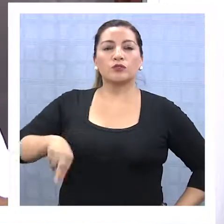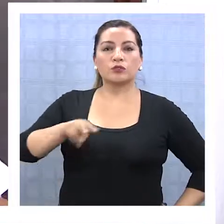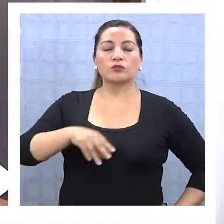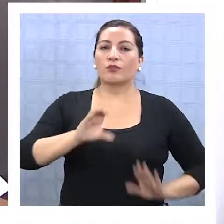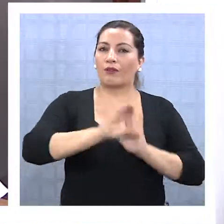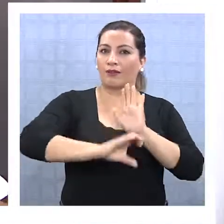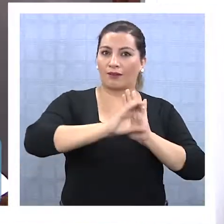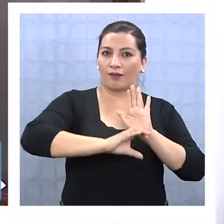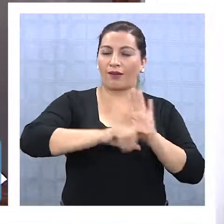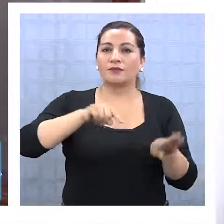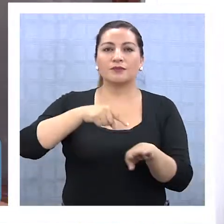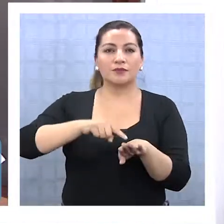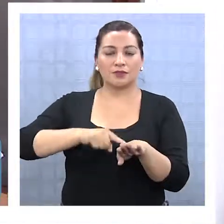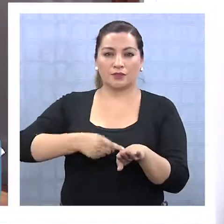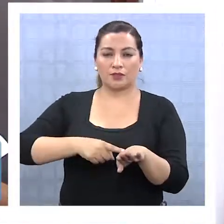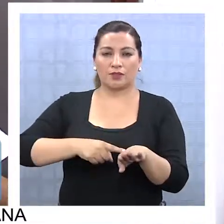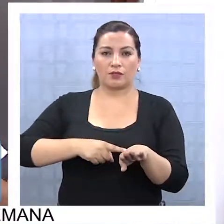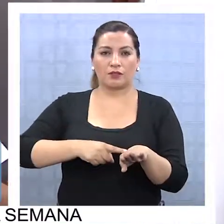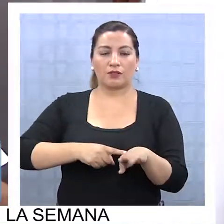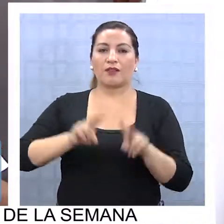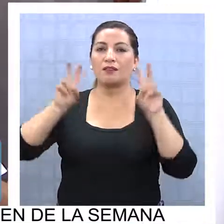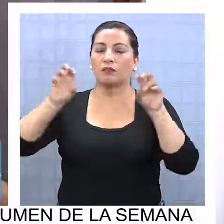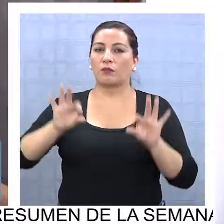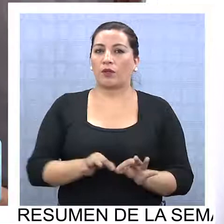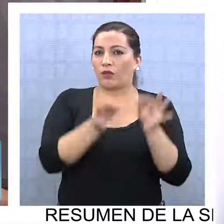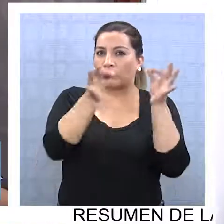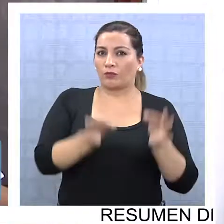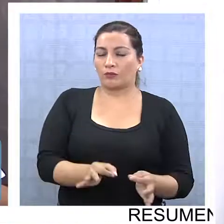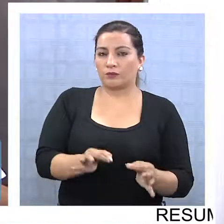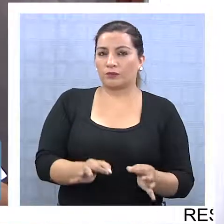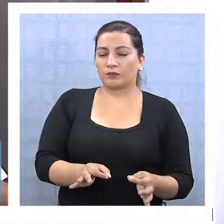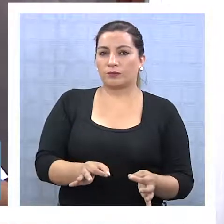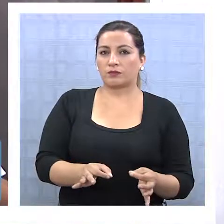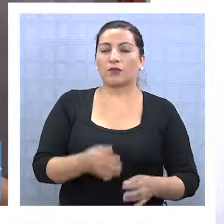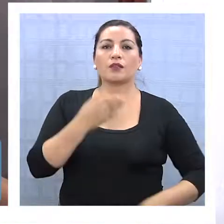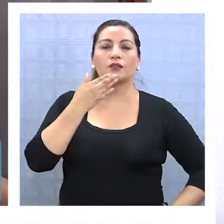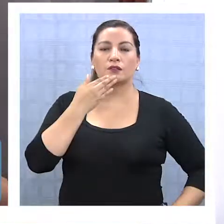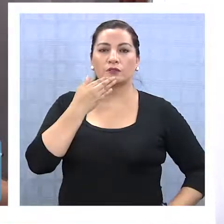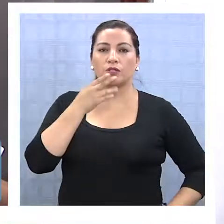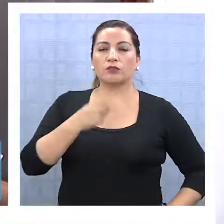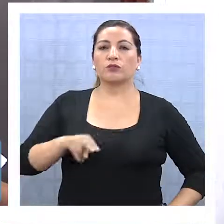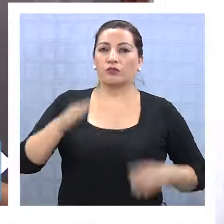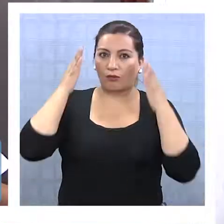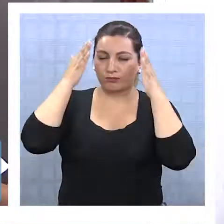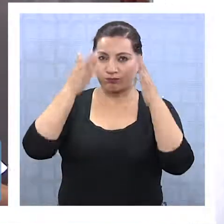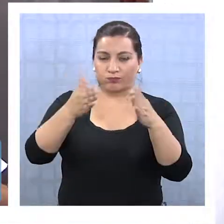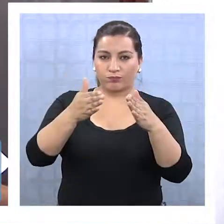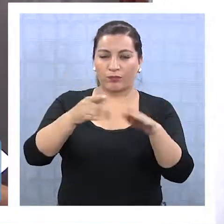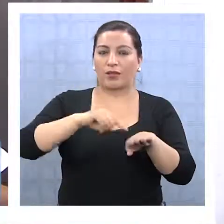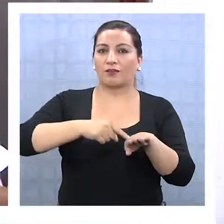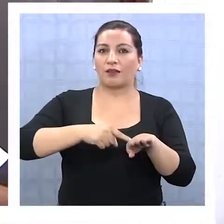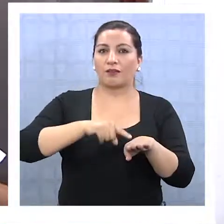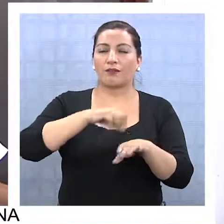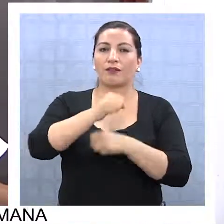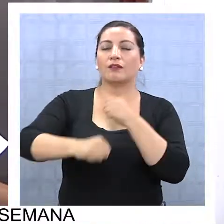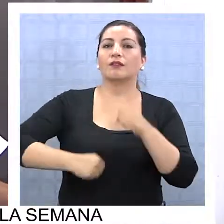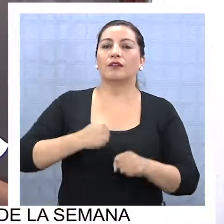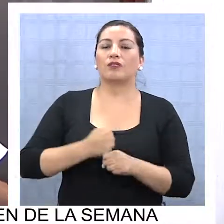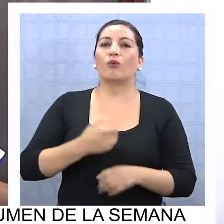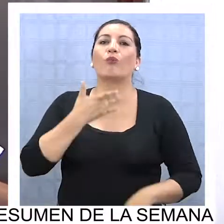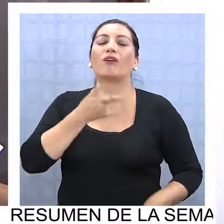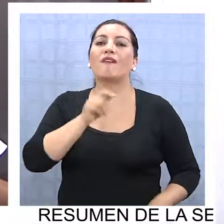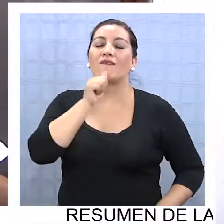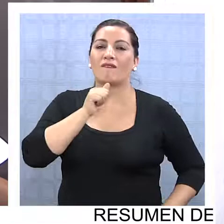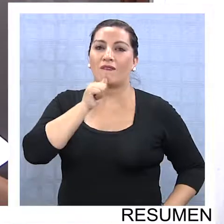con las carreras técnicas del área de educación. Más que nada estamos enfocadas en el área técnica este año por el